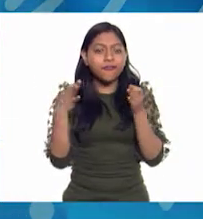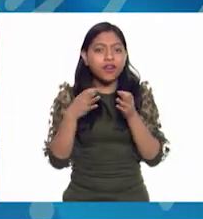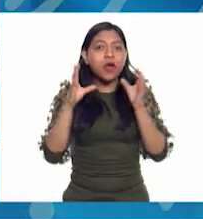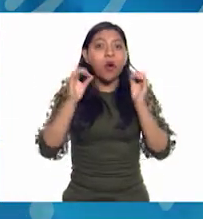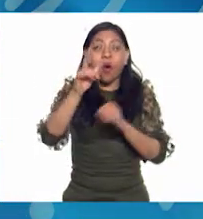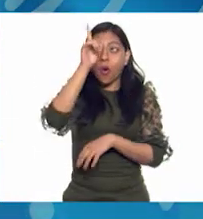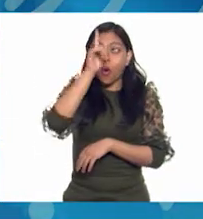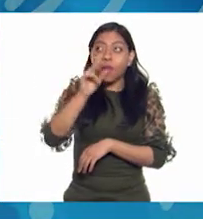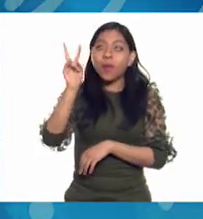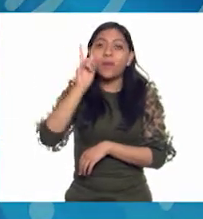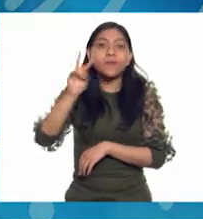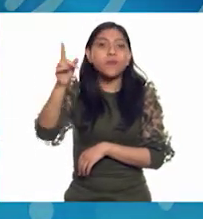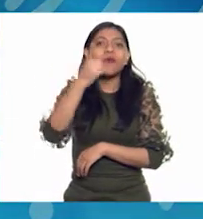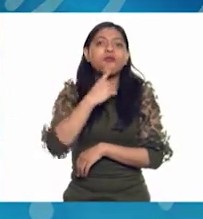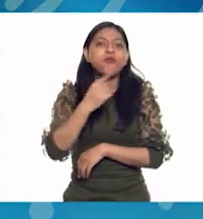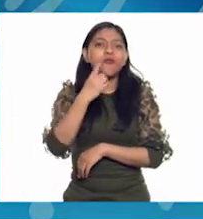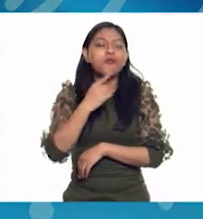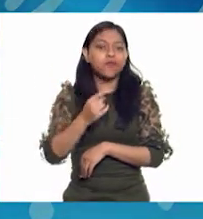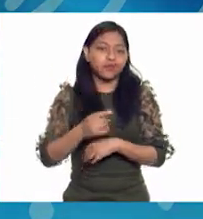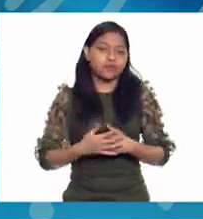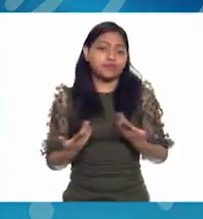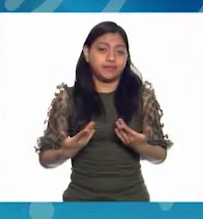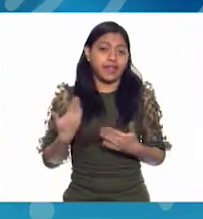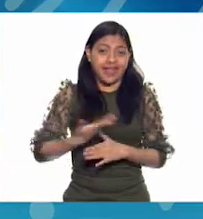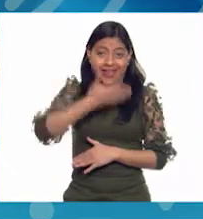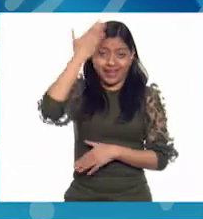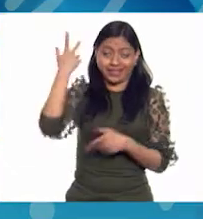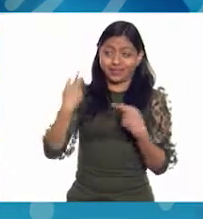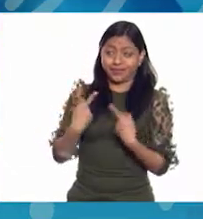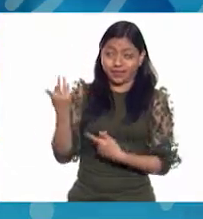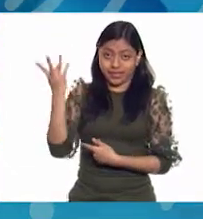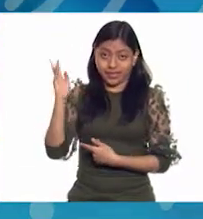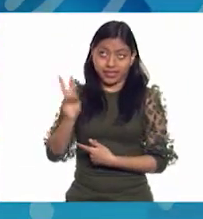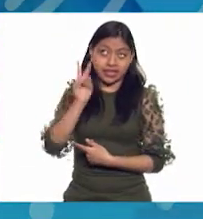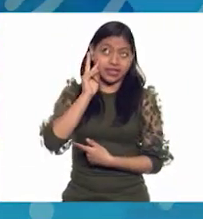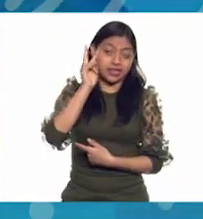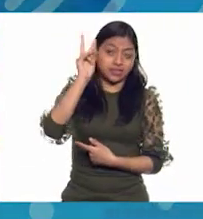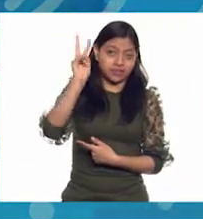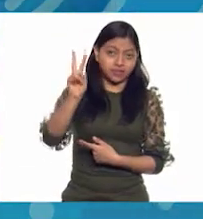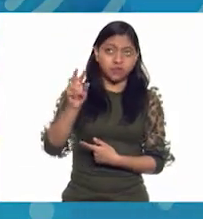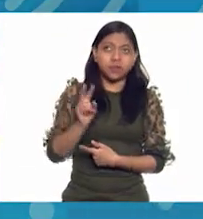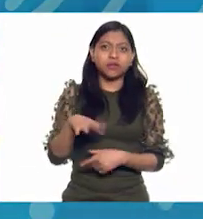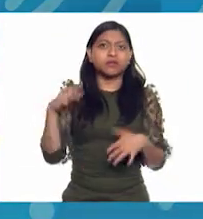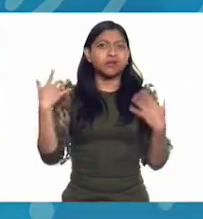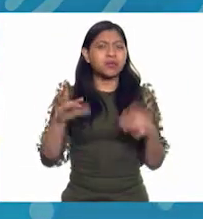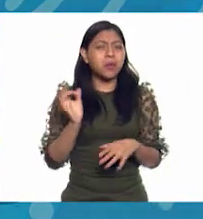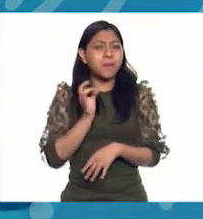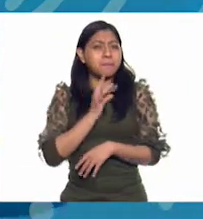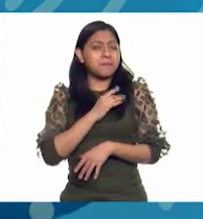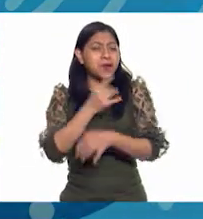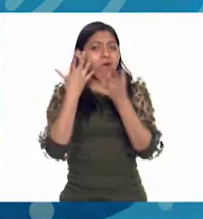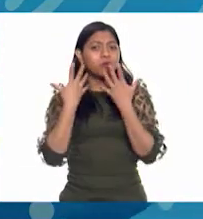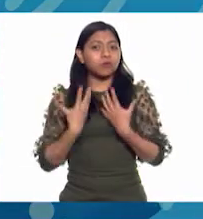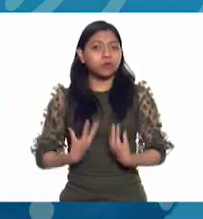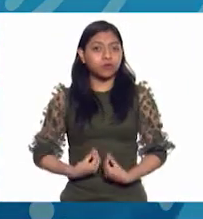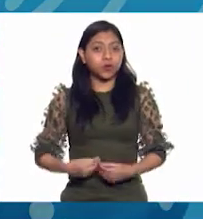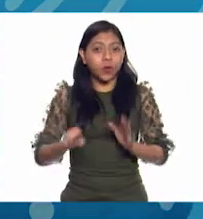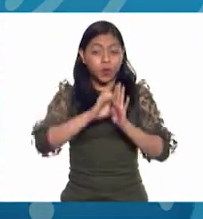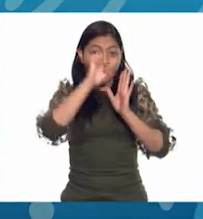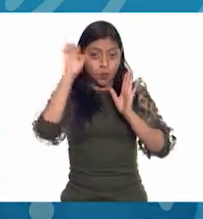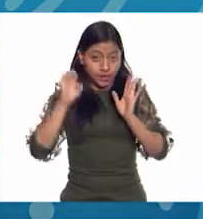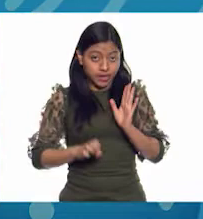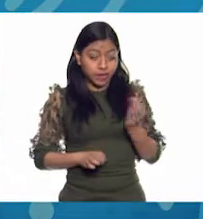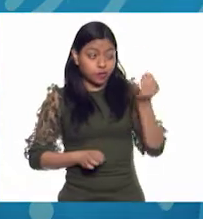rojo como la sangre? Para las civilizaciones antiguas, estos fenómenos causaban temor. La desaparición del sol